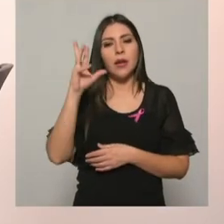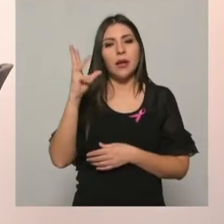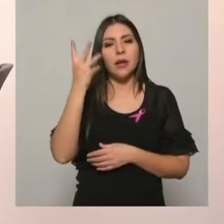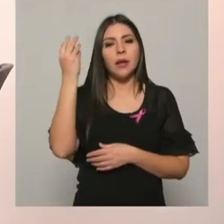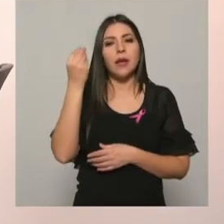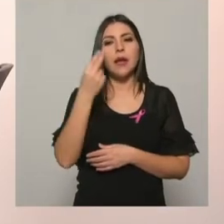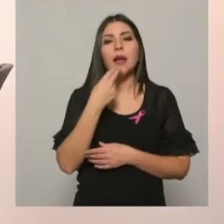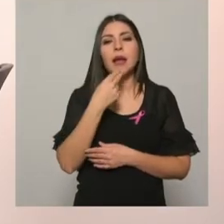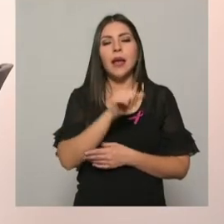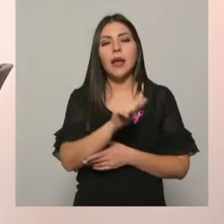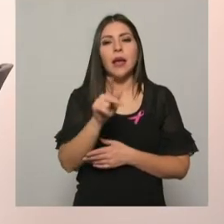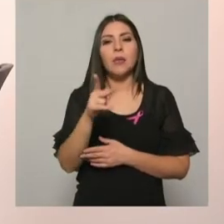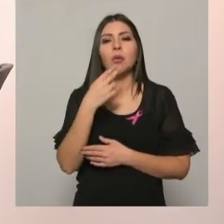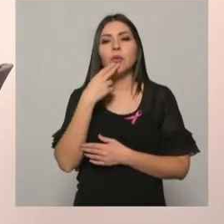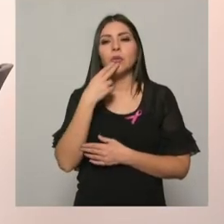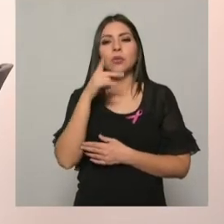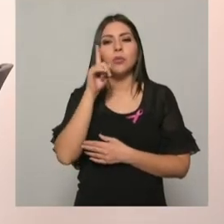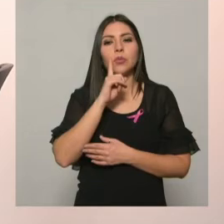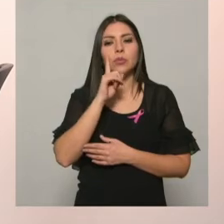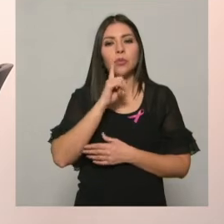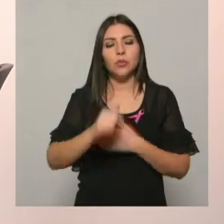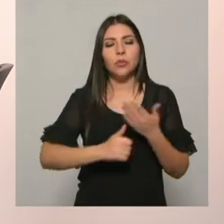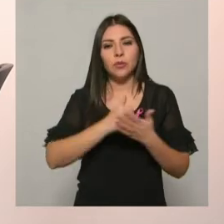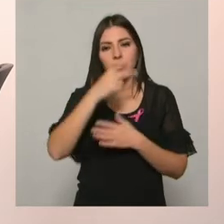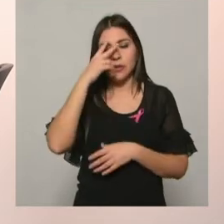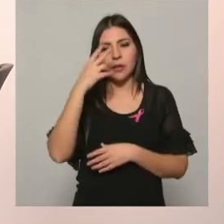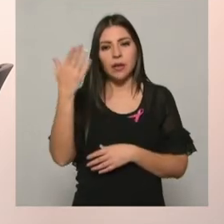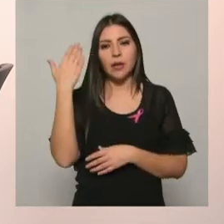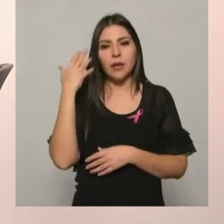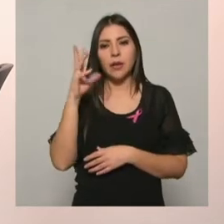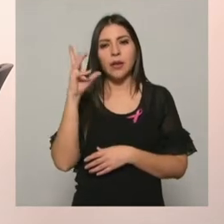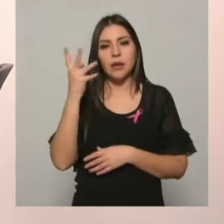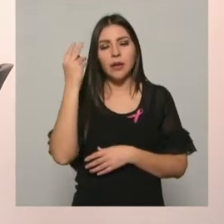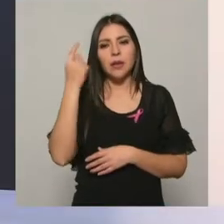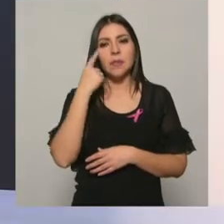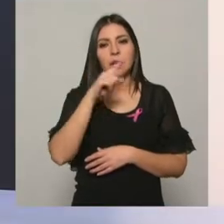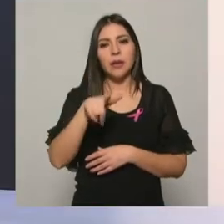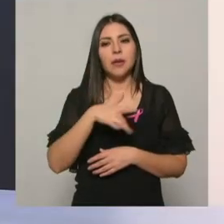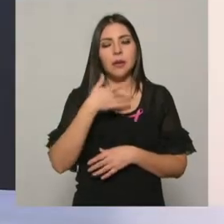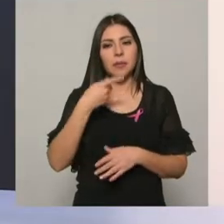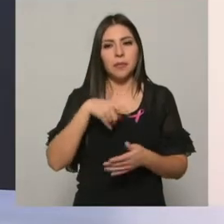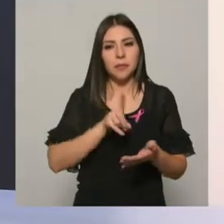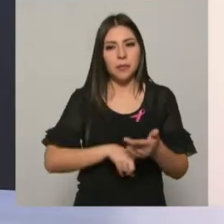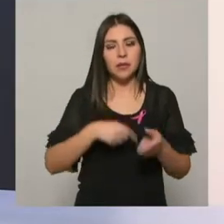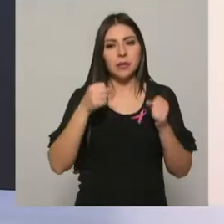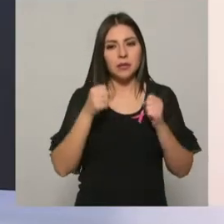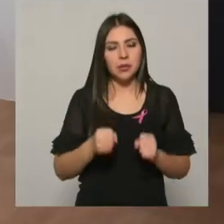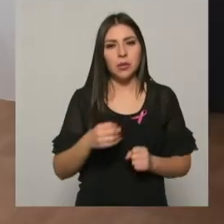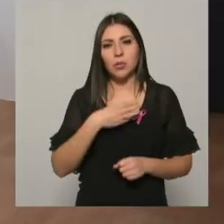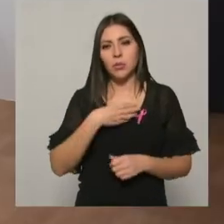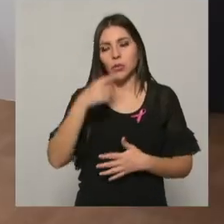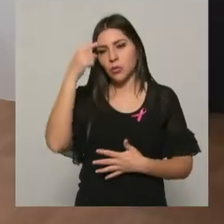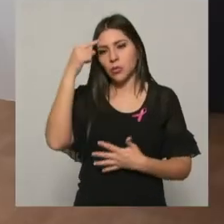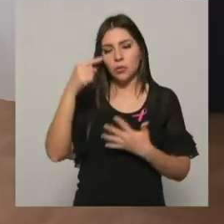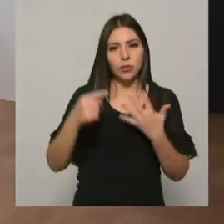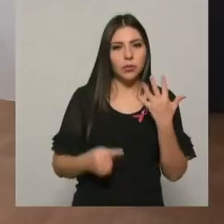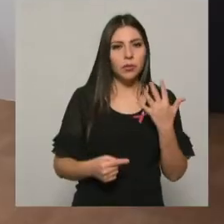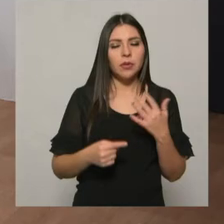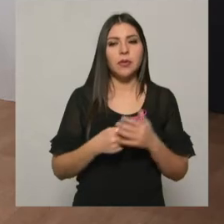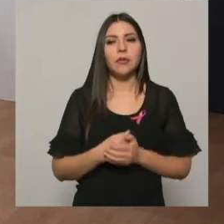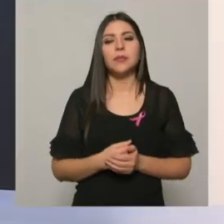manejar también las mujeres en la Ciudad de México? Ya nos trajiste aplicaciones para sentirnos más seguras, claro que sí. Muy buenas todas, de cómo